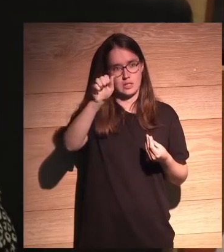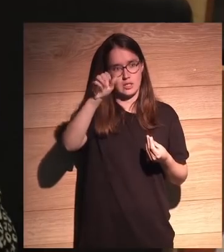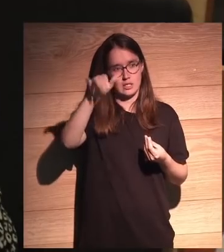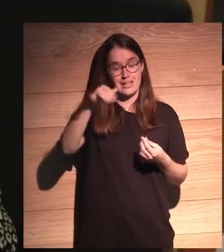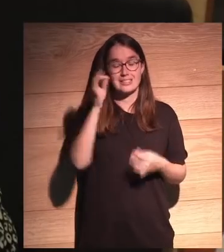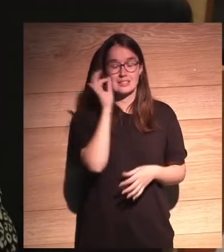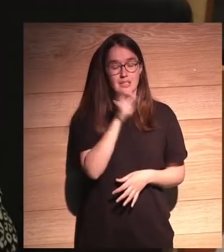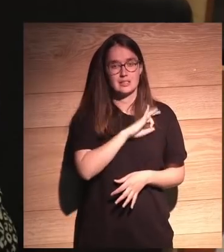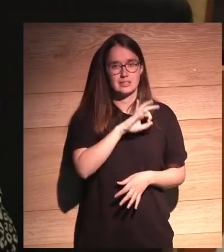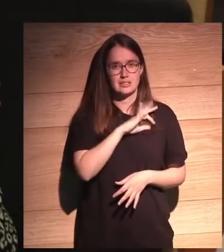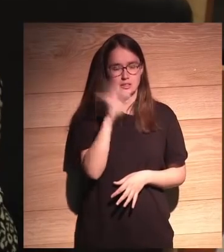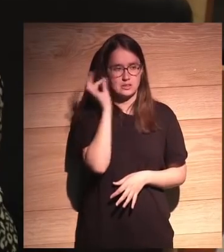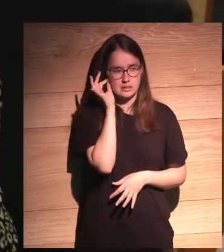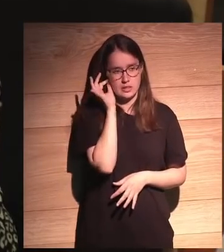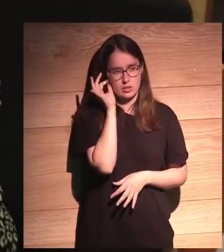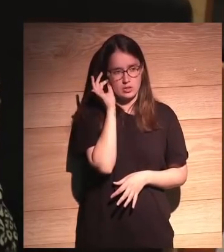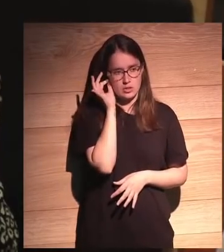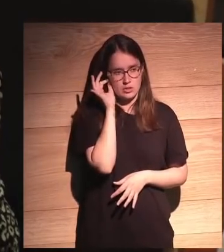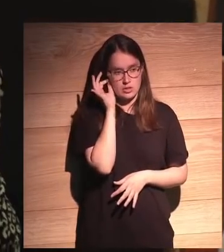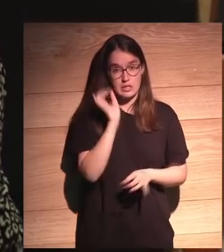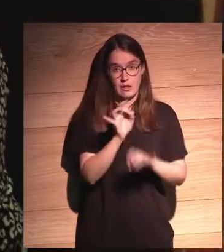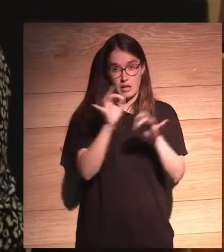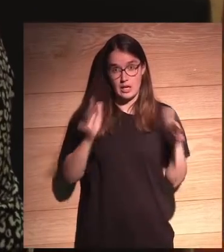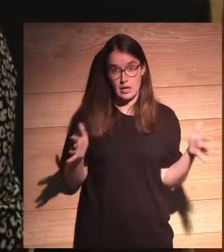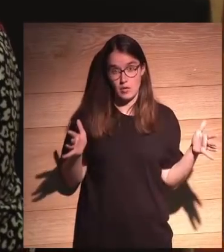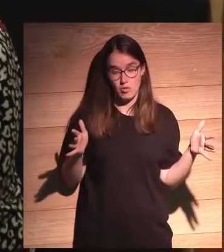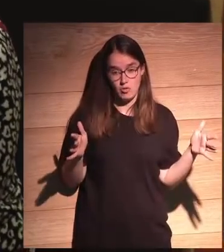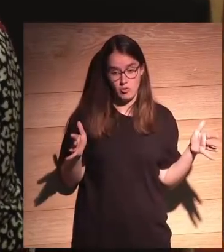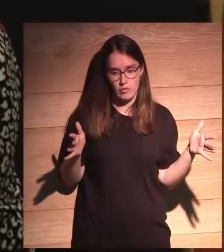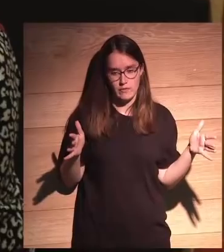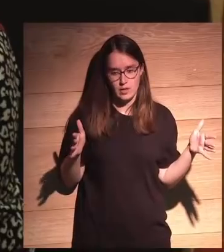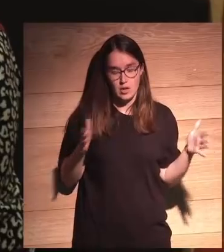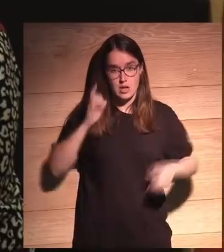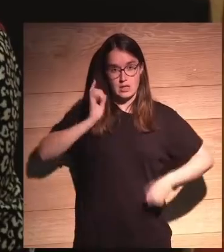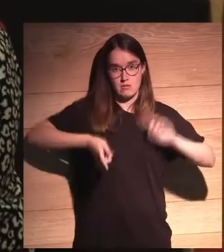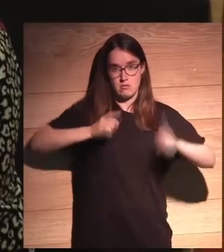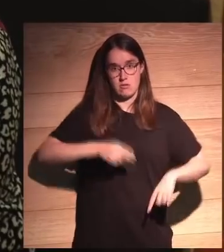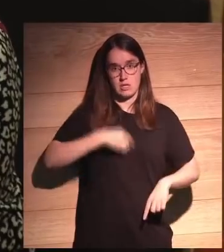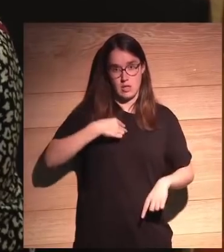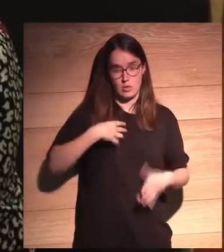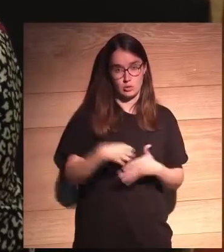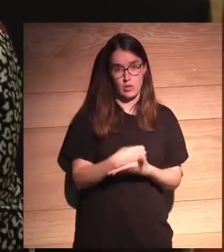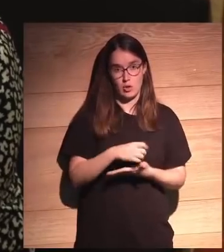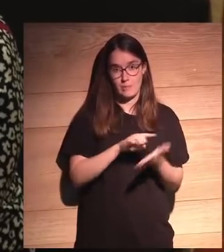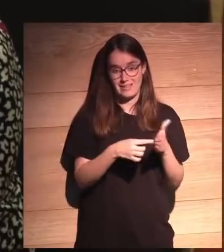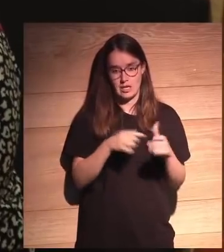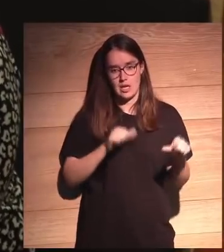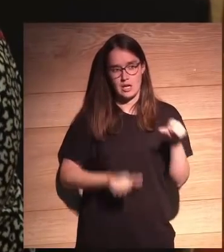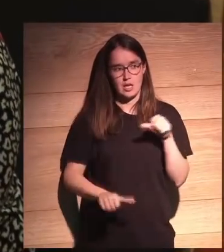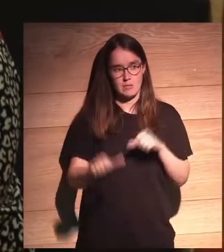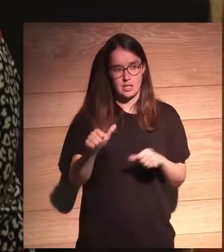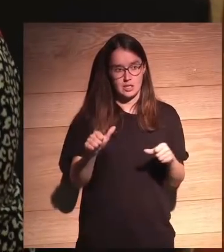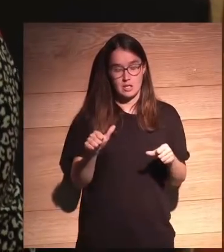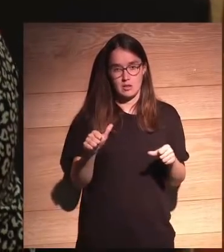Bueno, esta señora era, claro, la pilló toda la dictadura. Entonces, a partir de entonces,